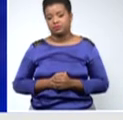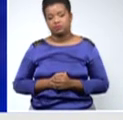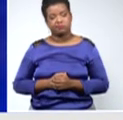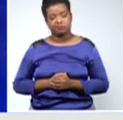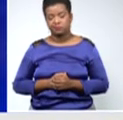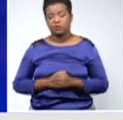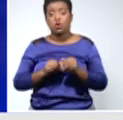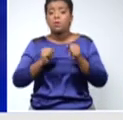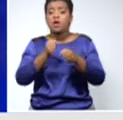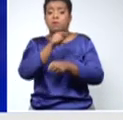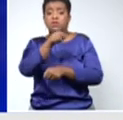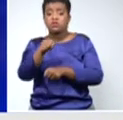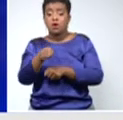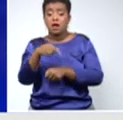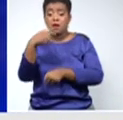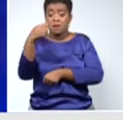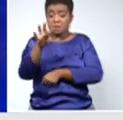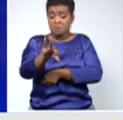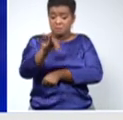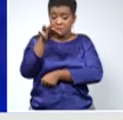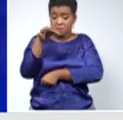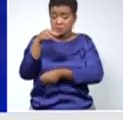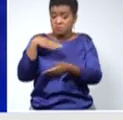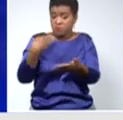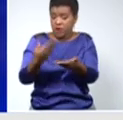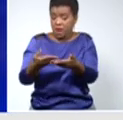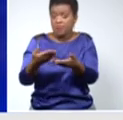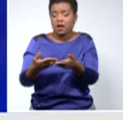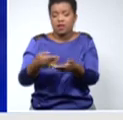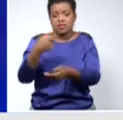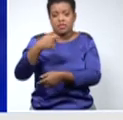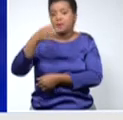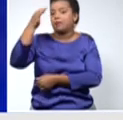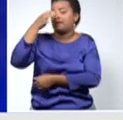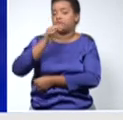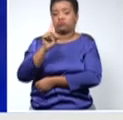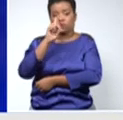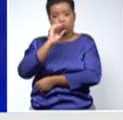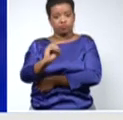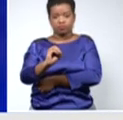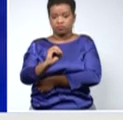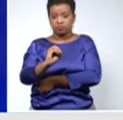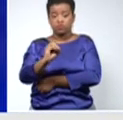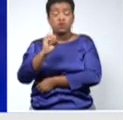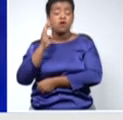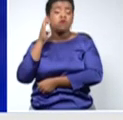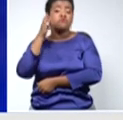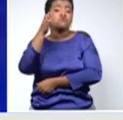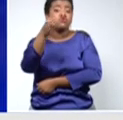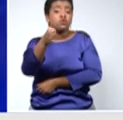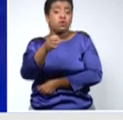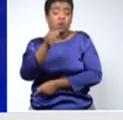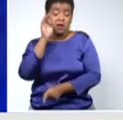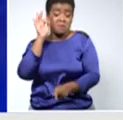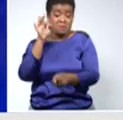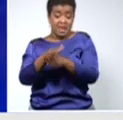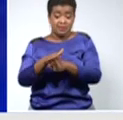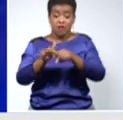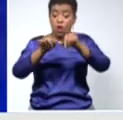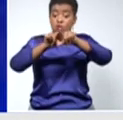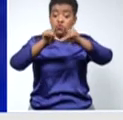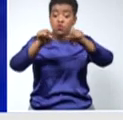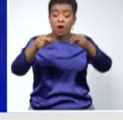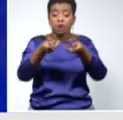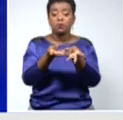Ya. Ahora, para el futuro, ya cuando se empiece a aplicar la vacuna en nuestro país, bueno, muchas